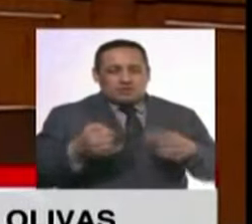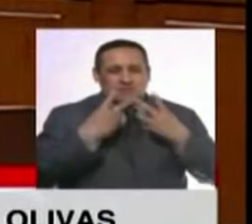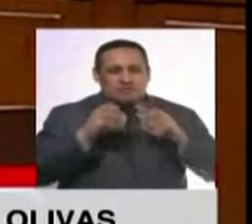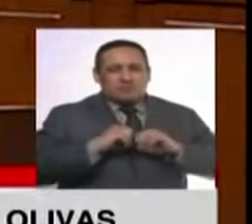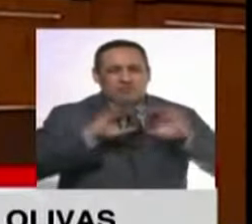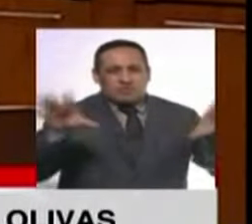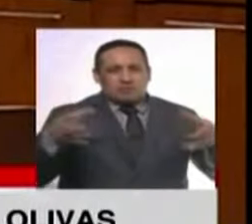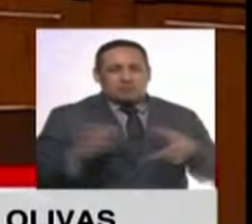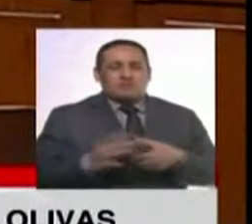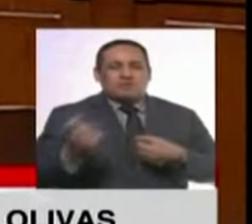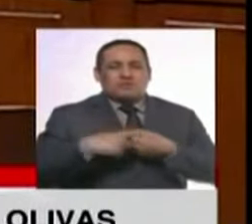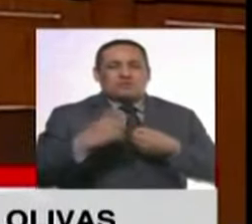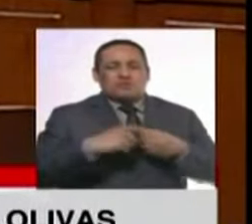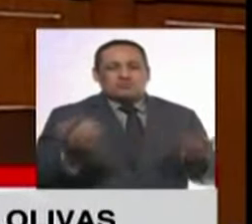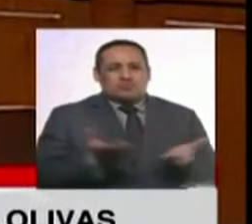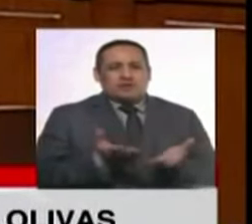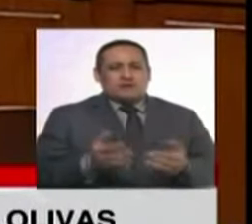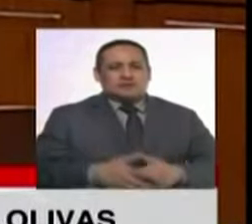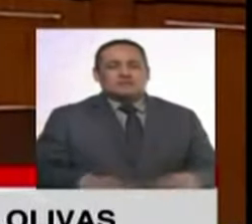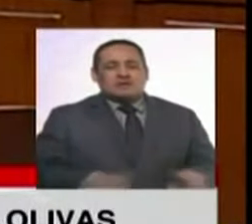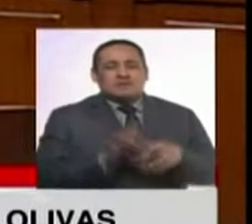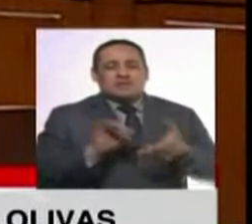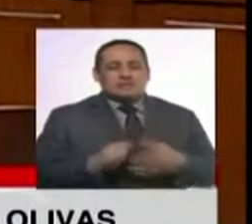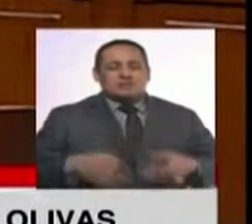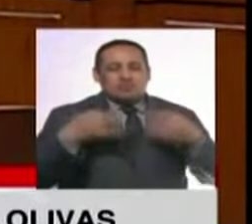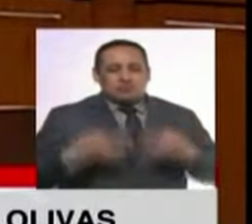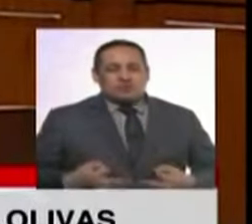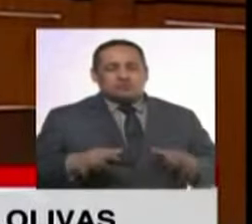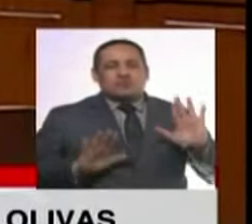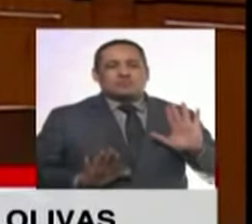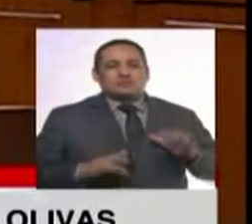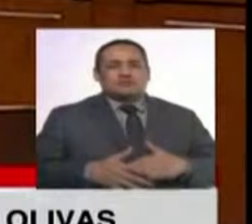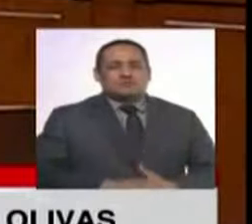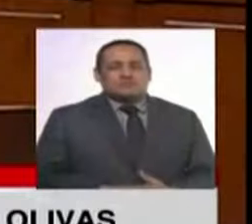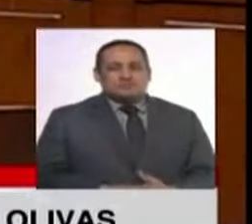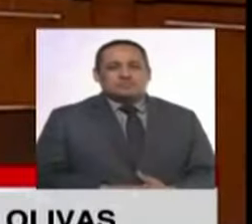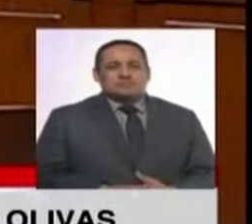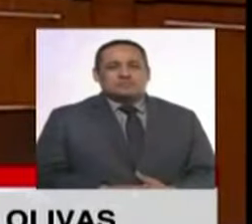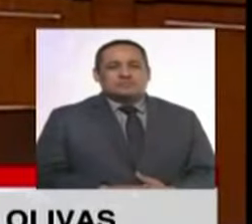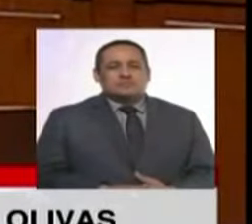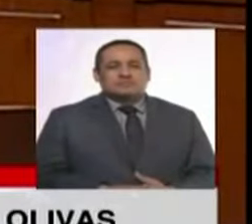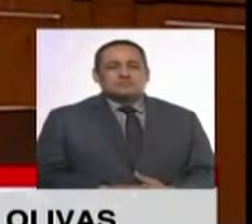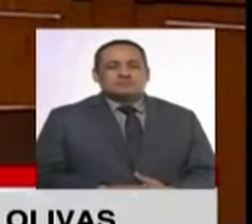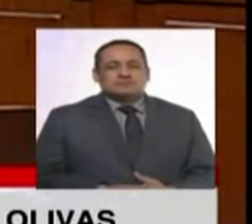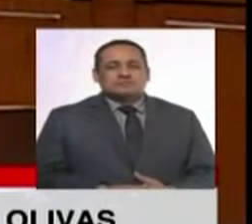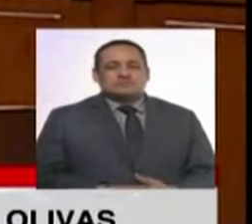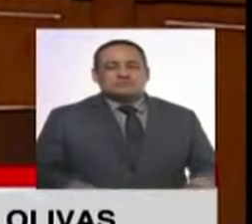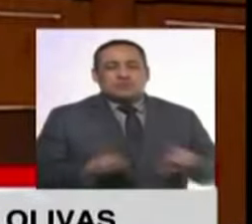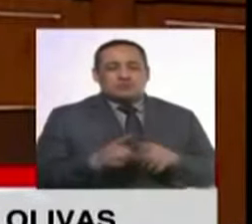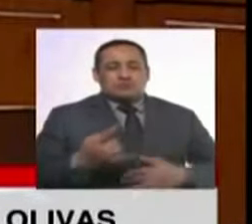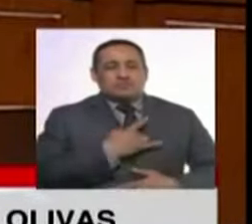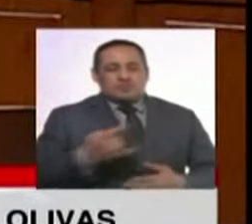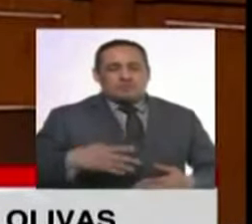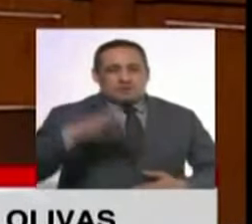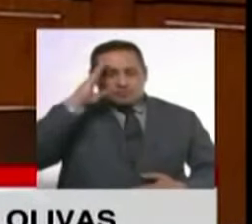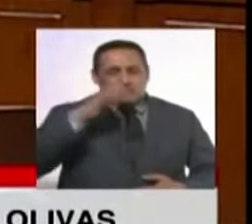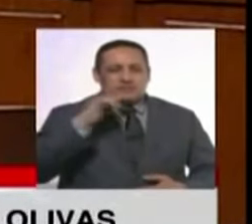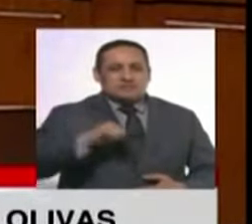una convocatoria de emisión en las escuelas en este momento estamos cumpliendo nuestro compromiso uniforme para la policía